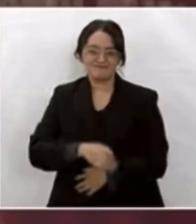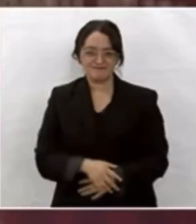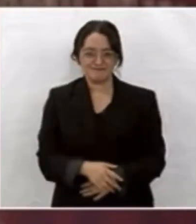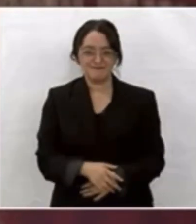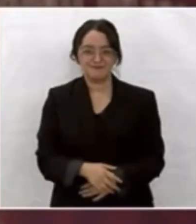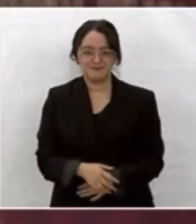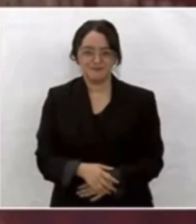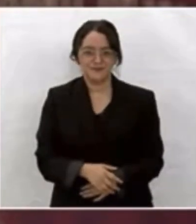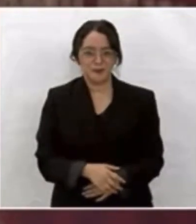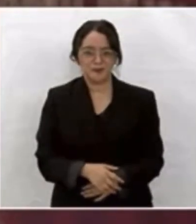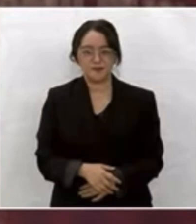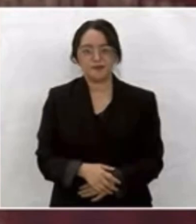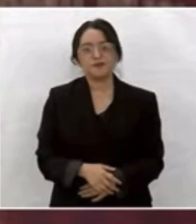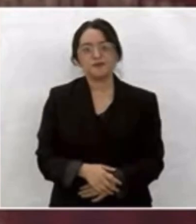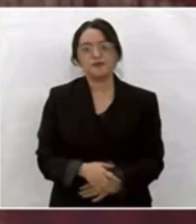y